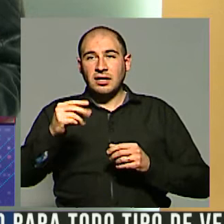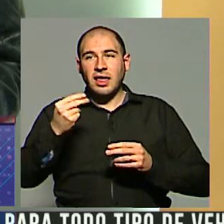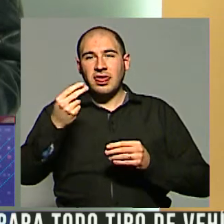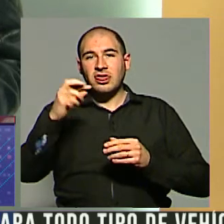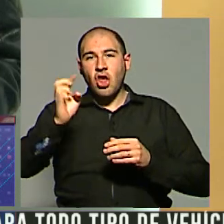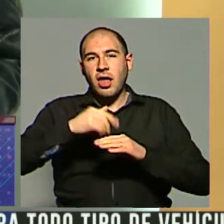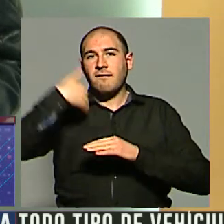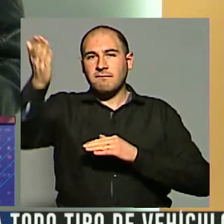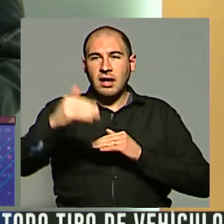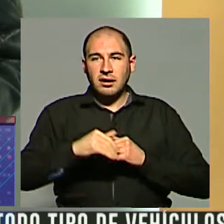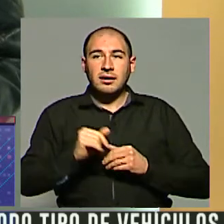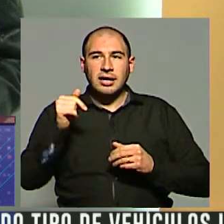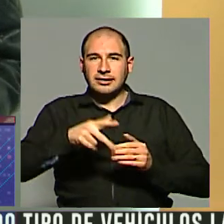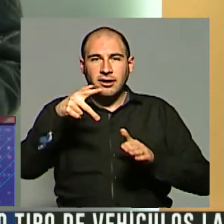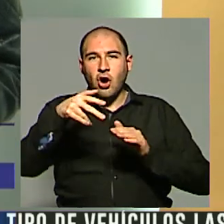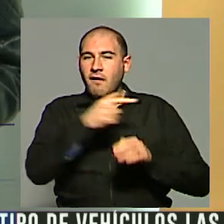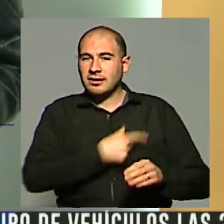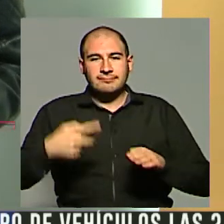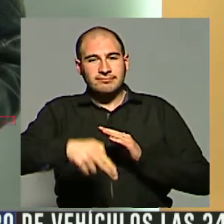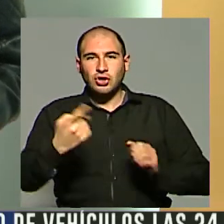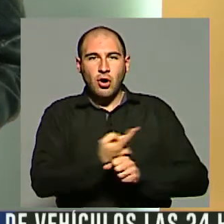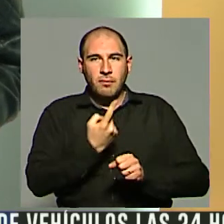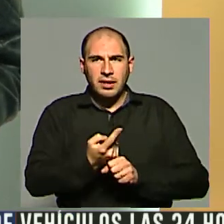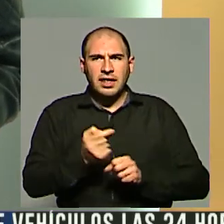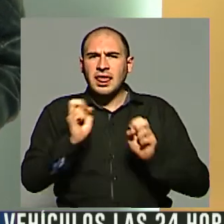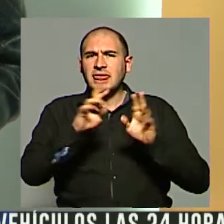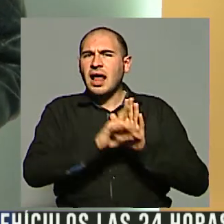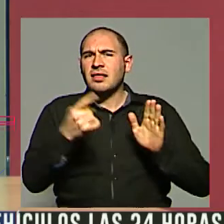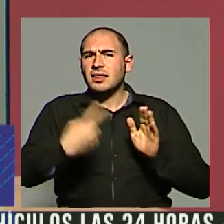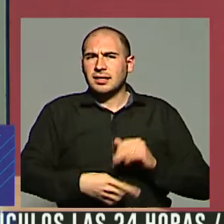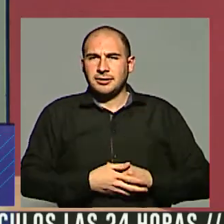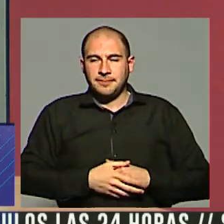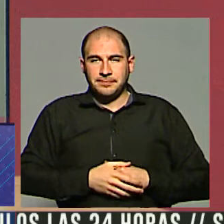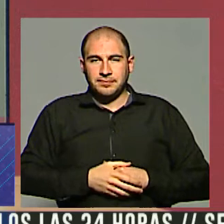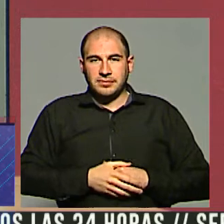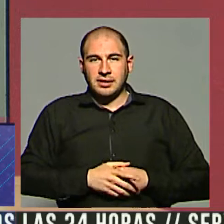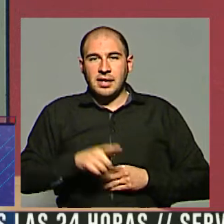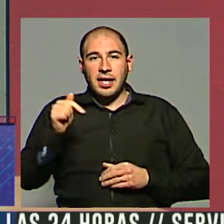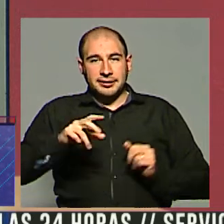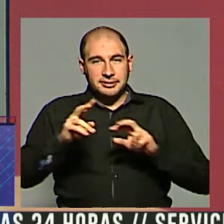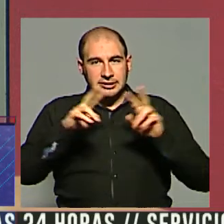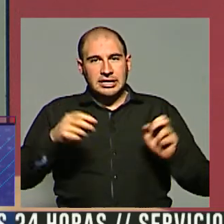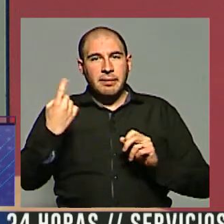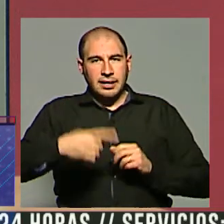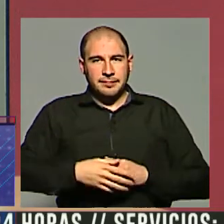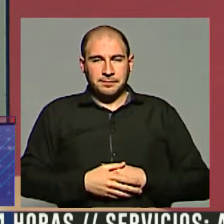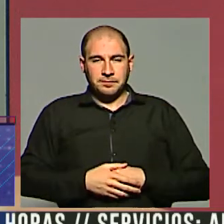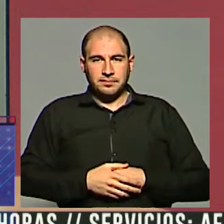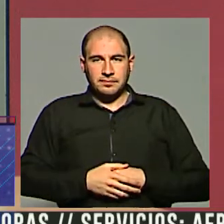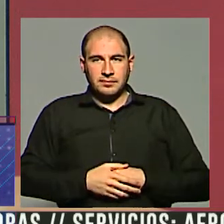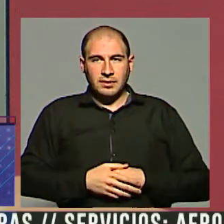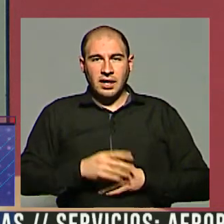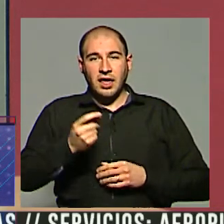divisas, algo que evidentemente no logra frenar el gobierno. ¿Qué hay con respecto a ese dato? Bueno, eso tiene que ver fundamentalmente con